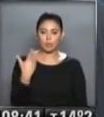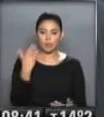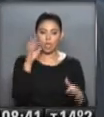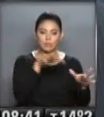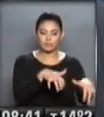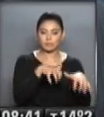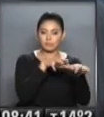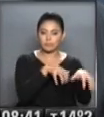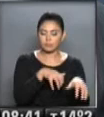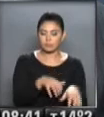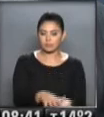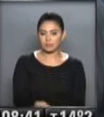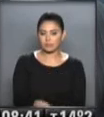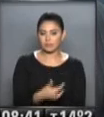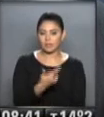bastante